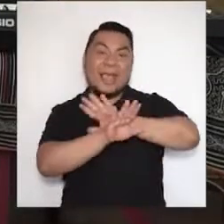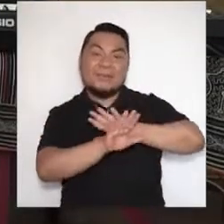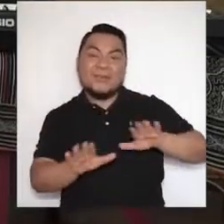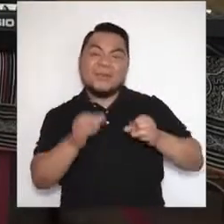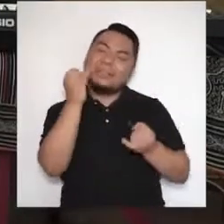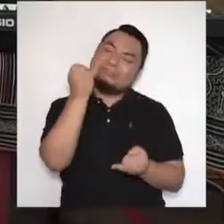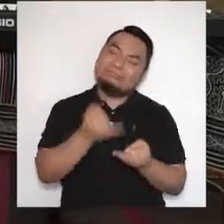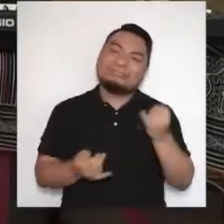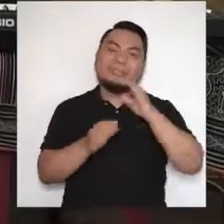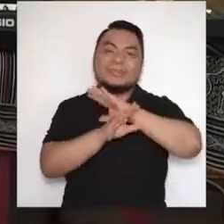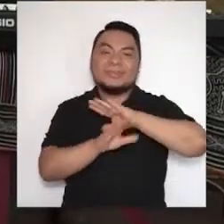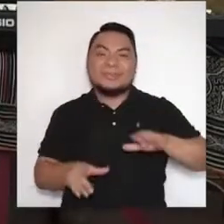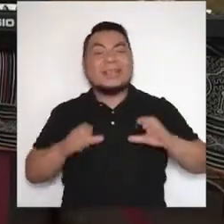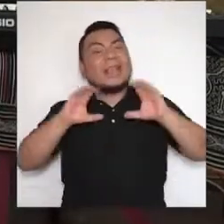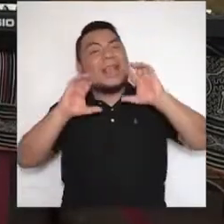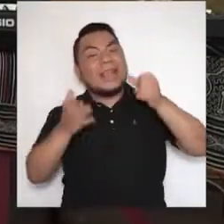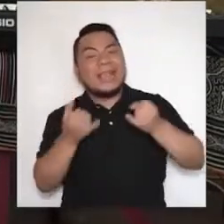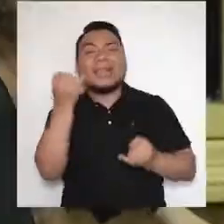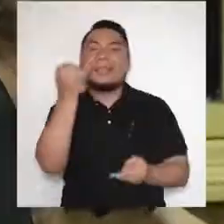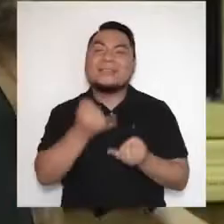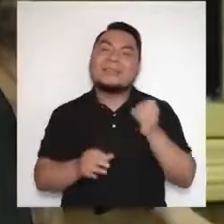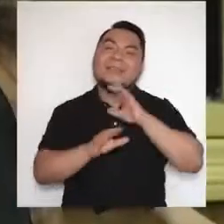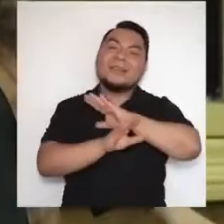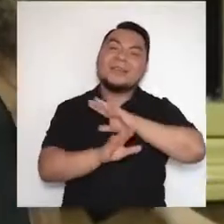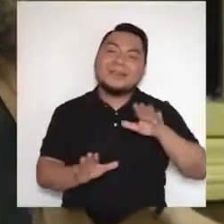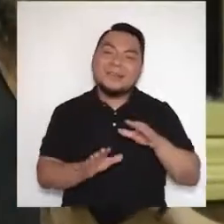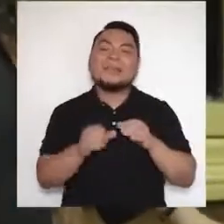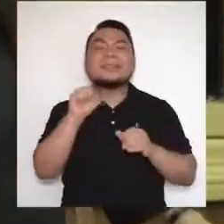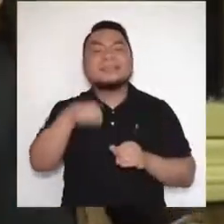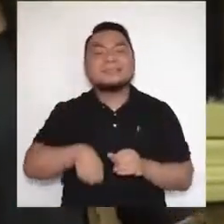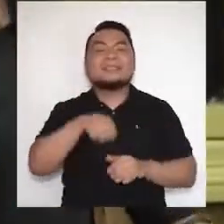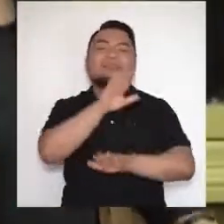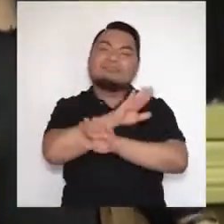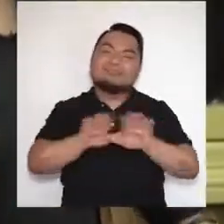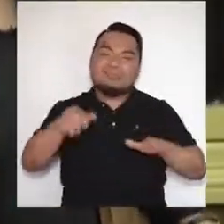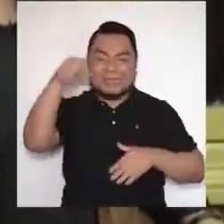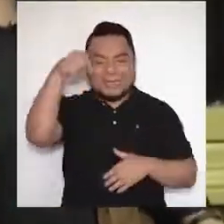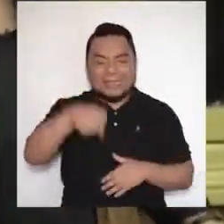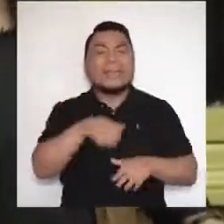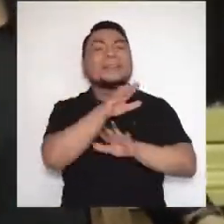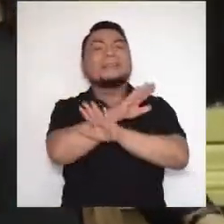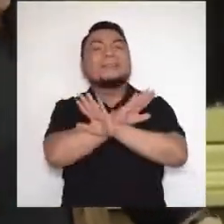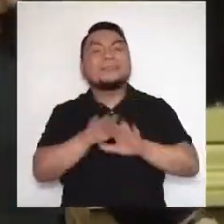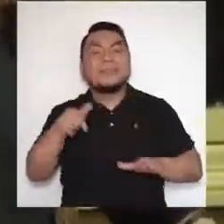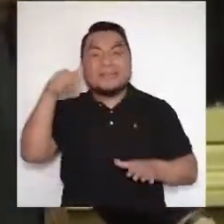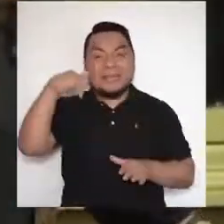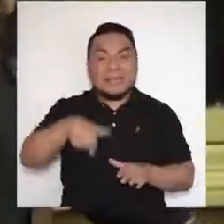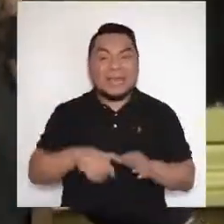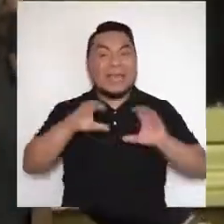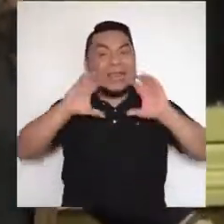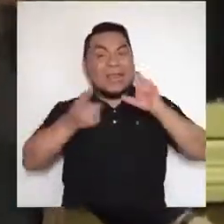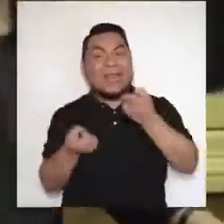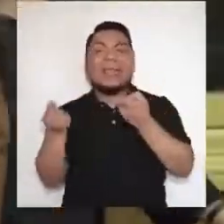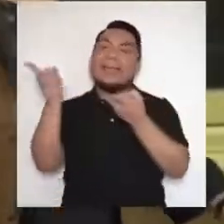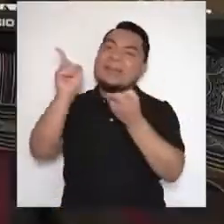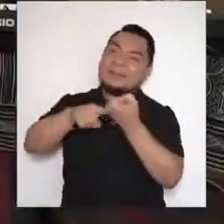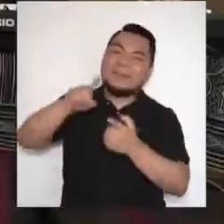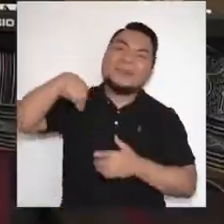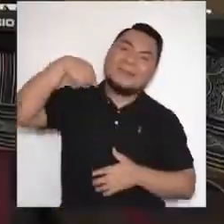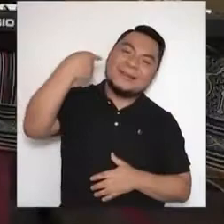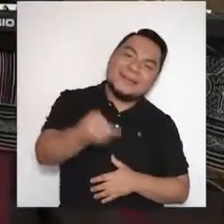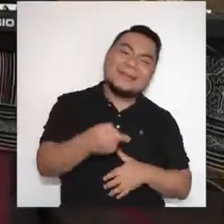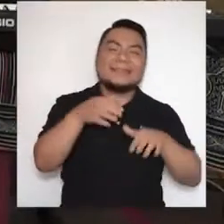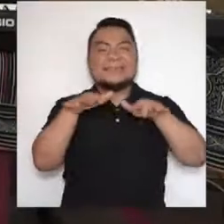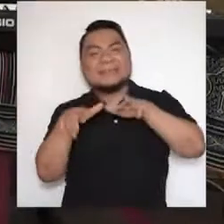Se acabó, la sesión ya se acabó. Terminó, terminó, hasta una nueva